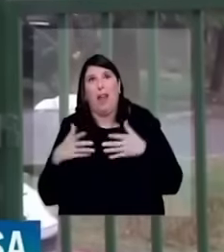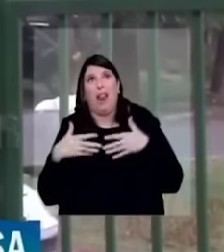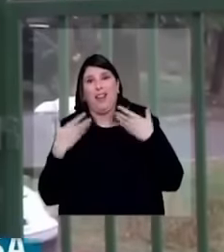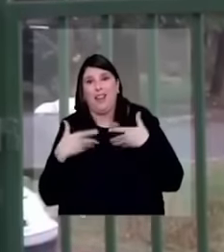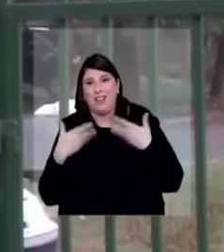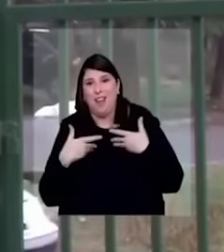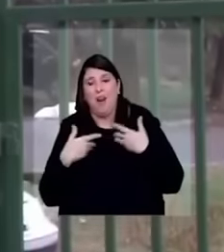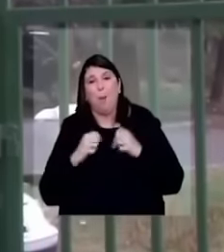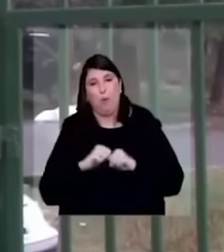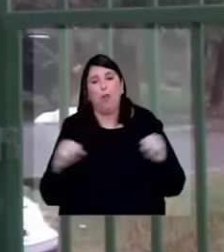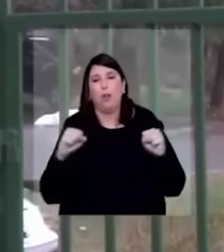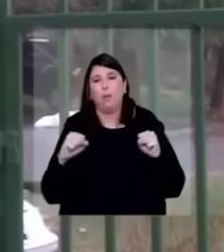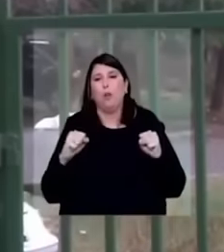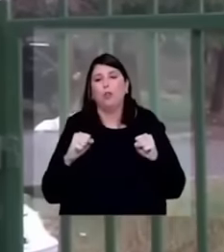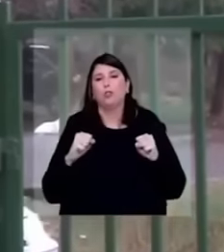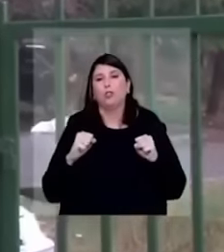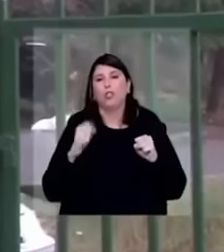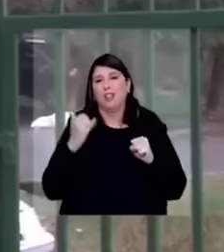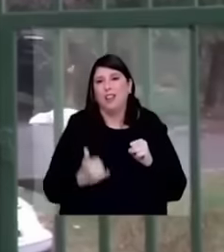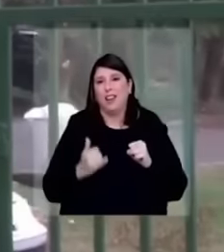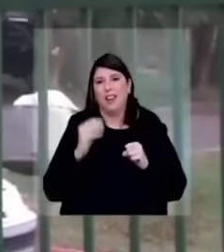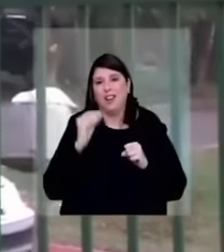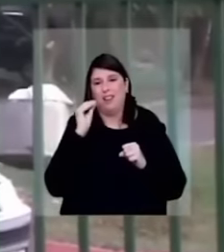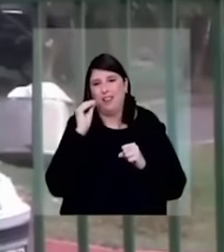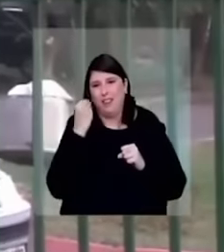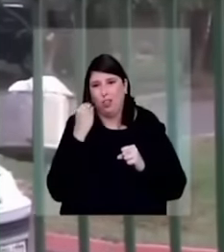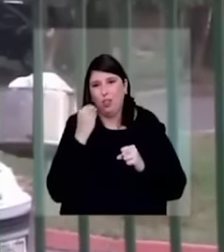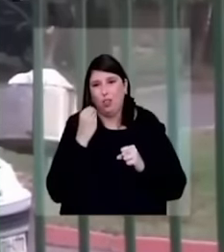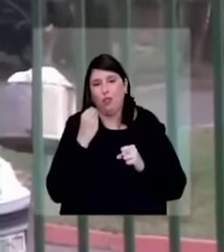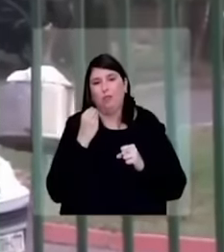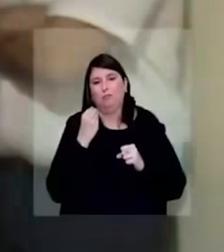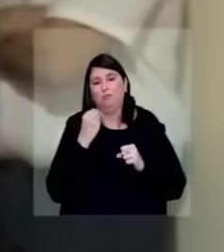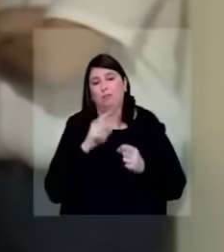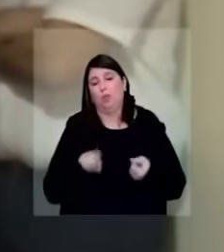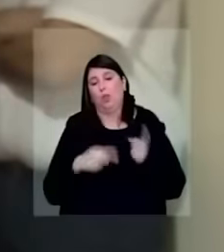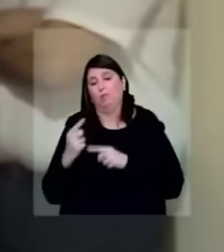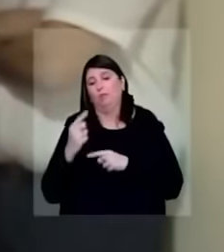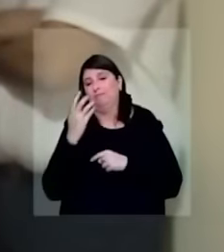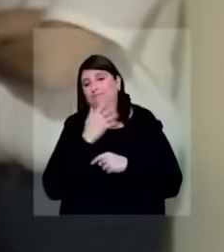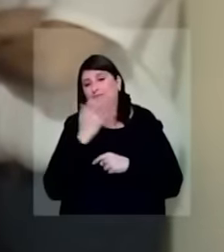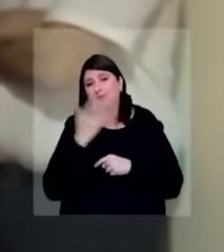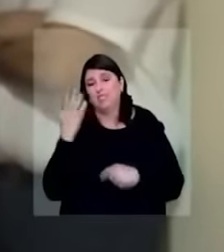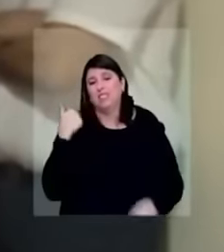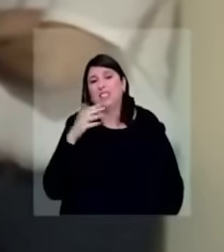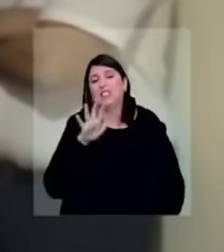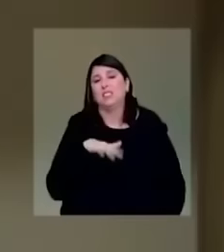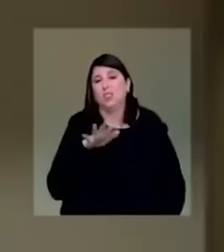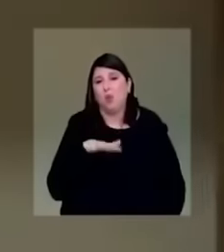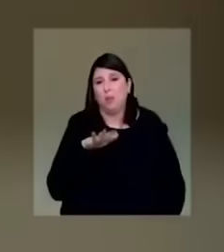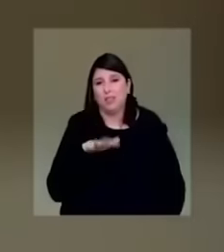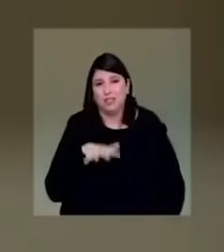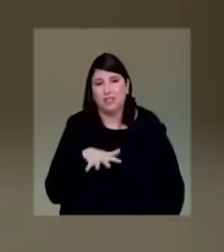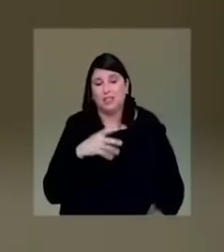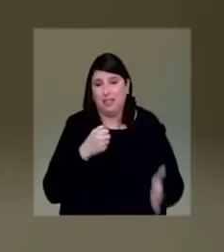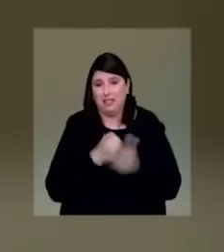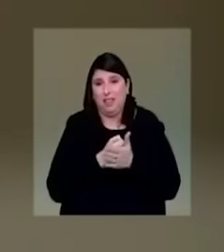nieto, que era el sostén que nos mantenía hasta ahora, digo, que después de la desgracia que tuvimos. Pero hace 5 meses, cuando recién ocurrió el